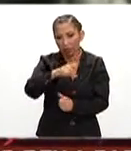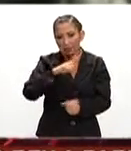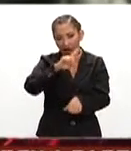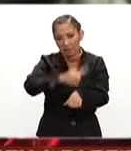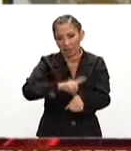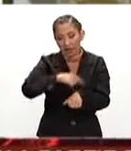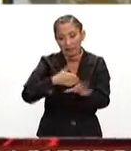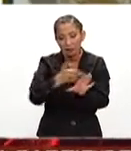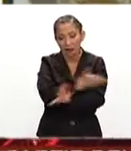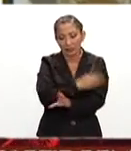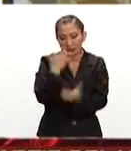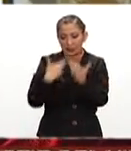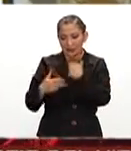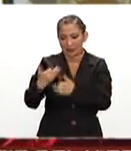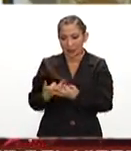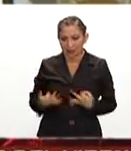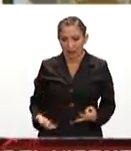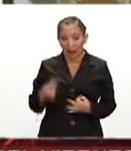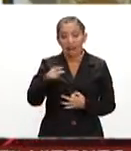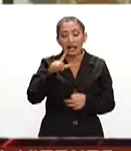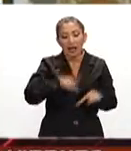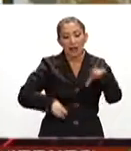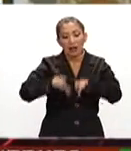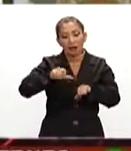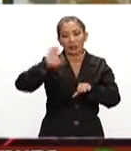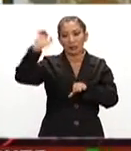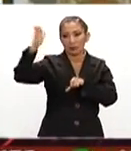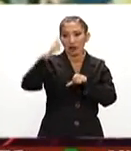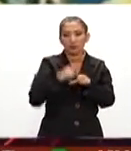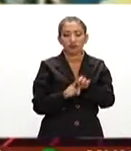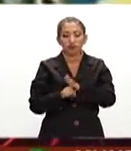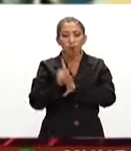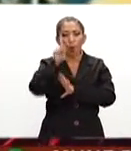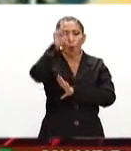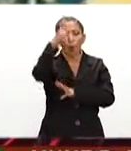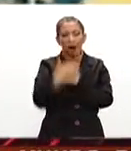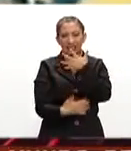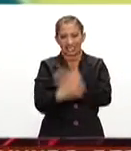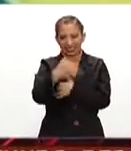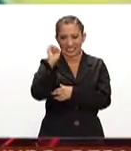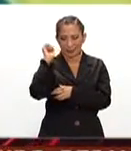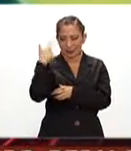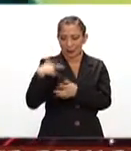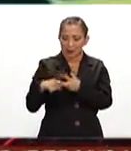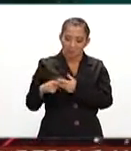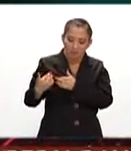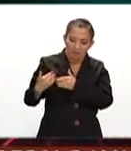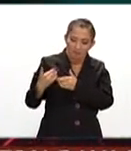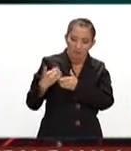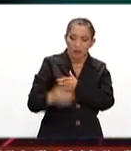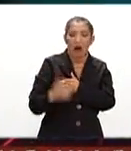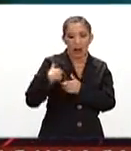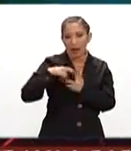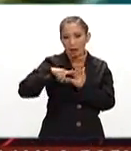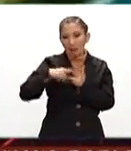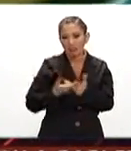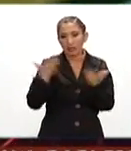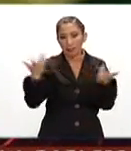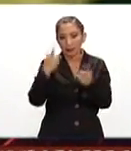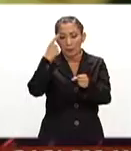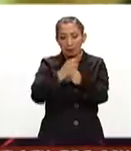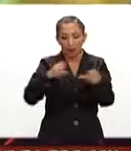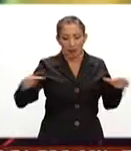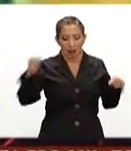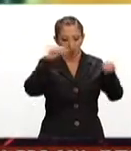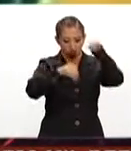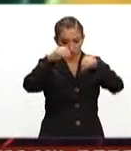días antes de regresar a la Tierra. Este laboratorio espacial fue lanzado el pasado 15 de septiembre y a partir de él comenzará a formarse la primera